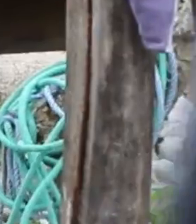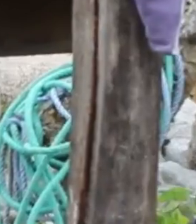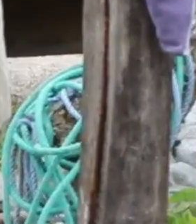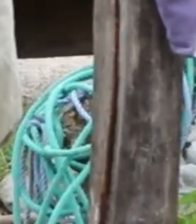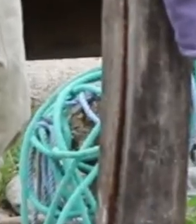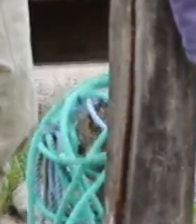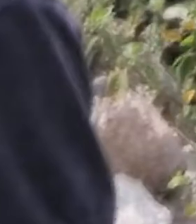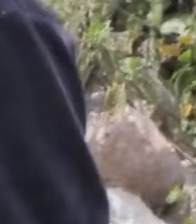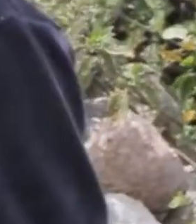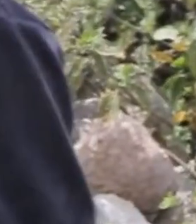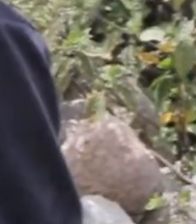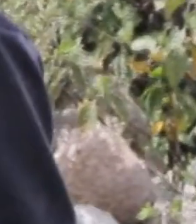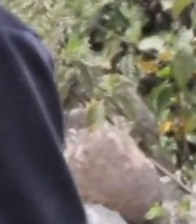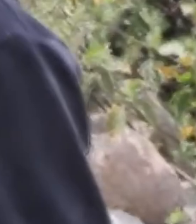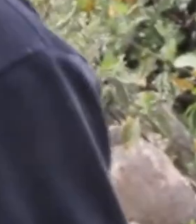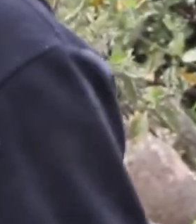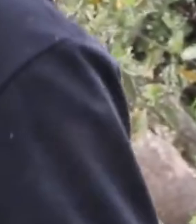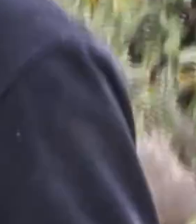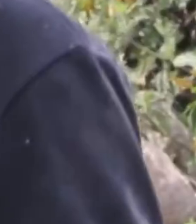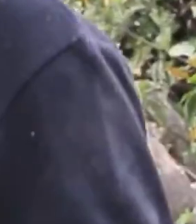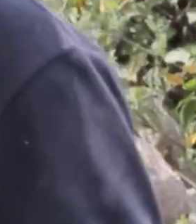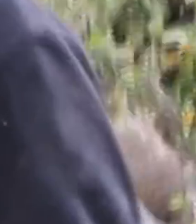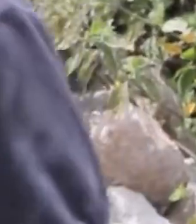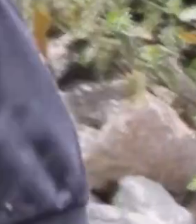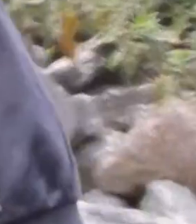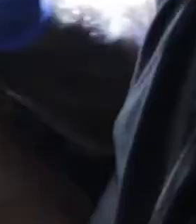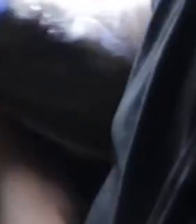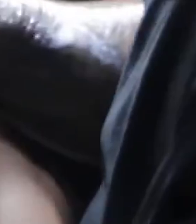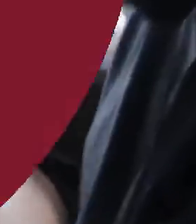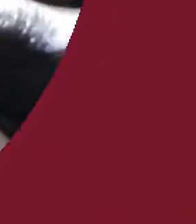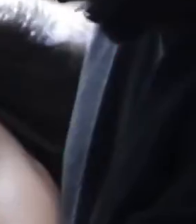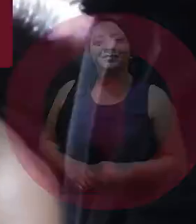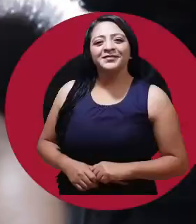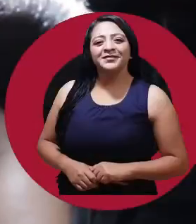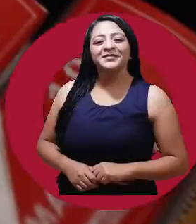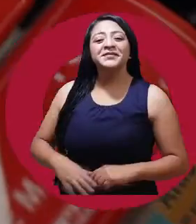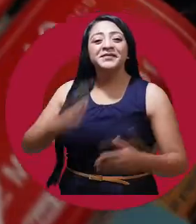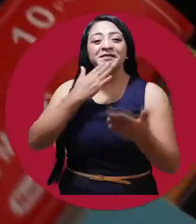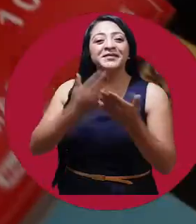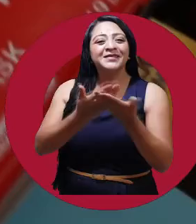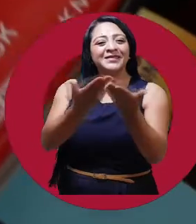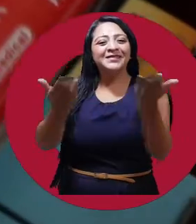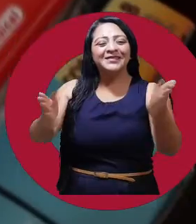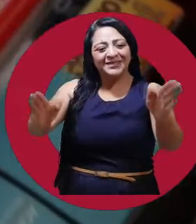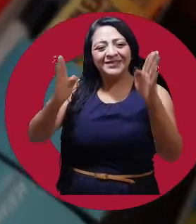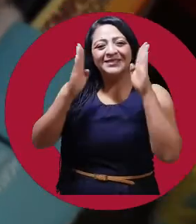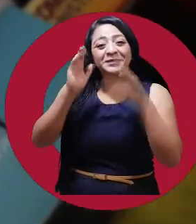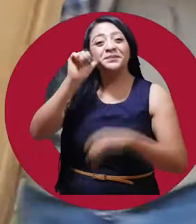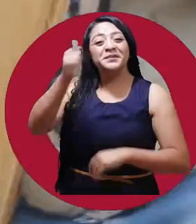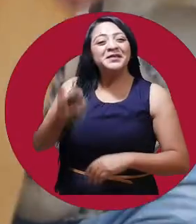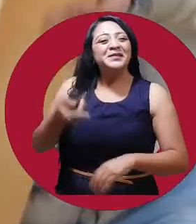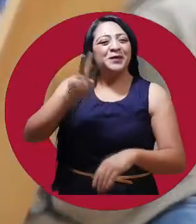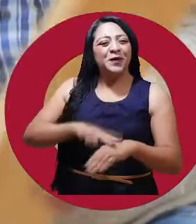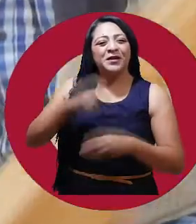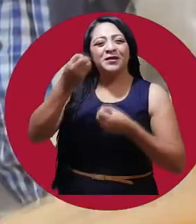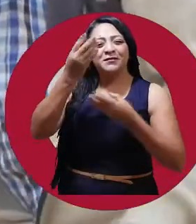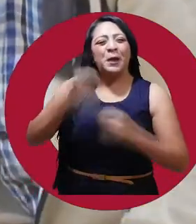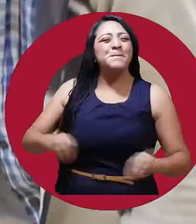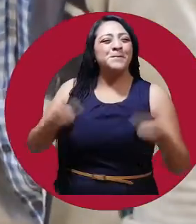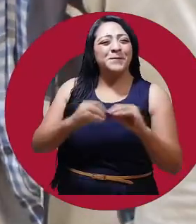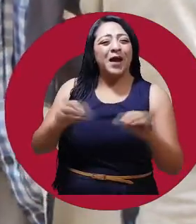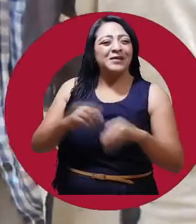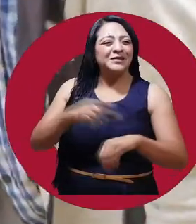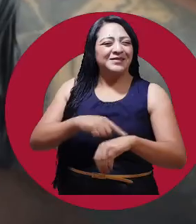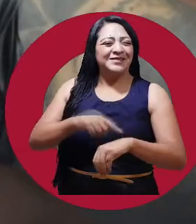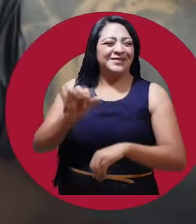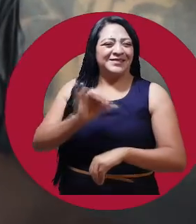Huiñachingapa, Chayhuasipa, Ñami, Huasijataita, Kayarinajun. Muchas gracias por su atención. Mañana estaremos con más información a